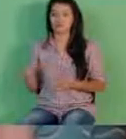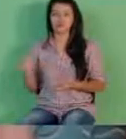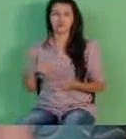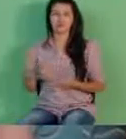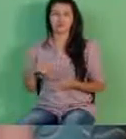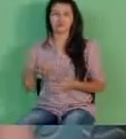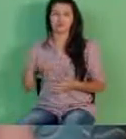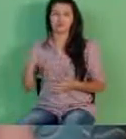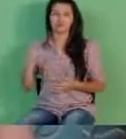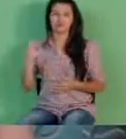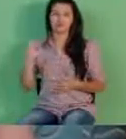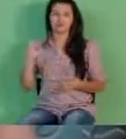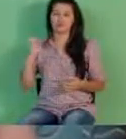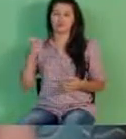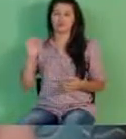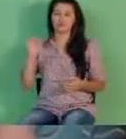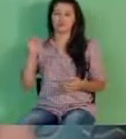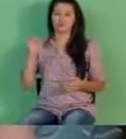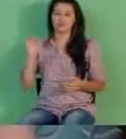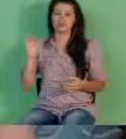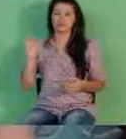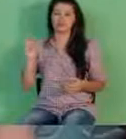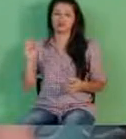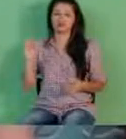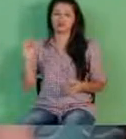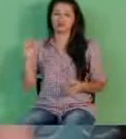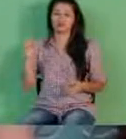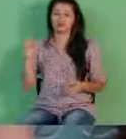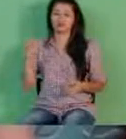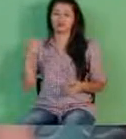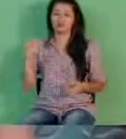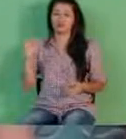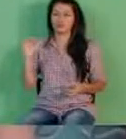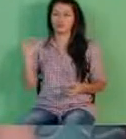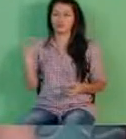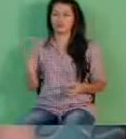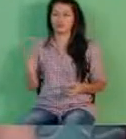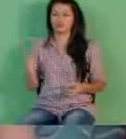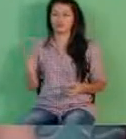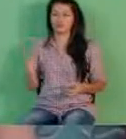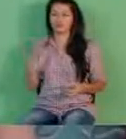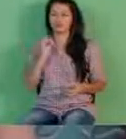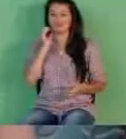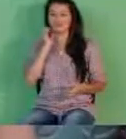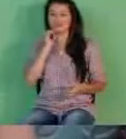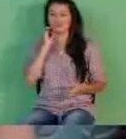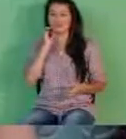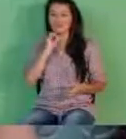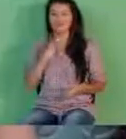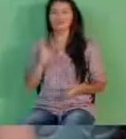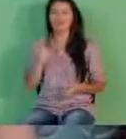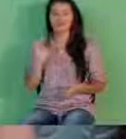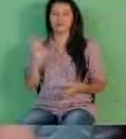de Puerto Bogotá Pero pues de todas maneras eh nuestra red de servicios alcanza para cubrirlos por